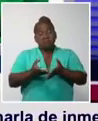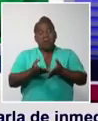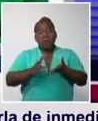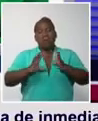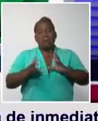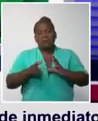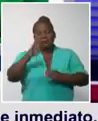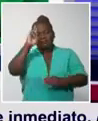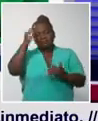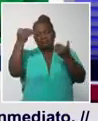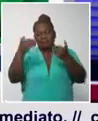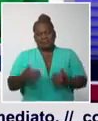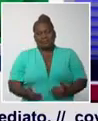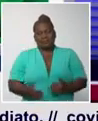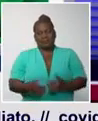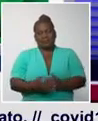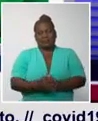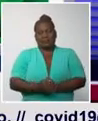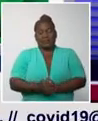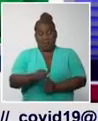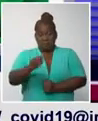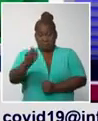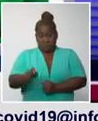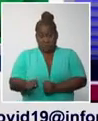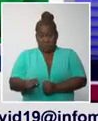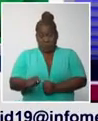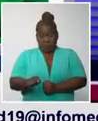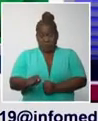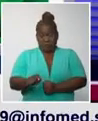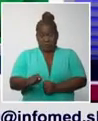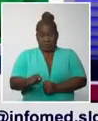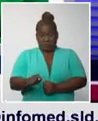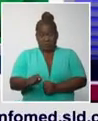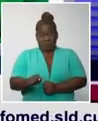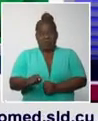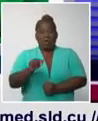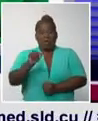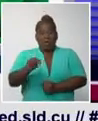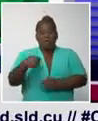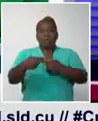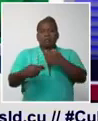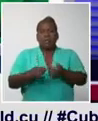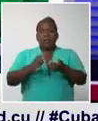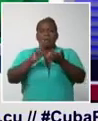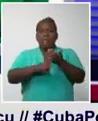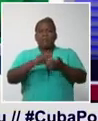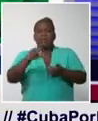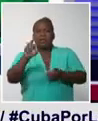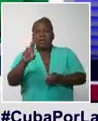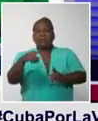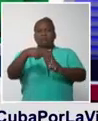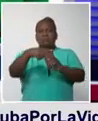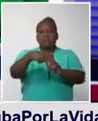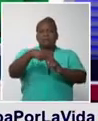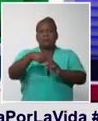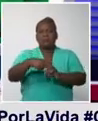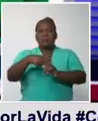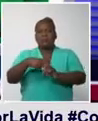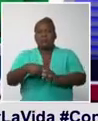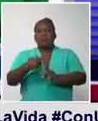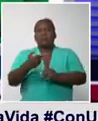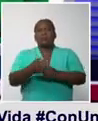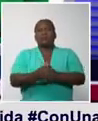cuadro clínico. Esta paciente, después de haber tenido varios PCR positivos, el 4, el 11, el 13 de